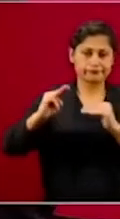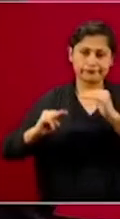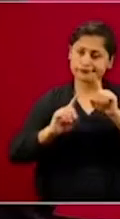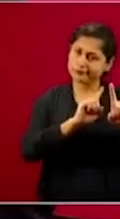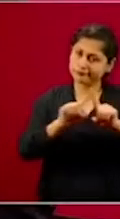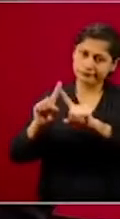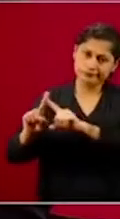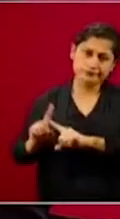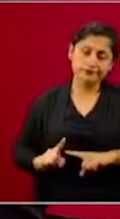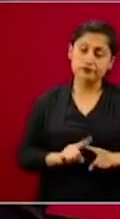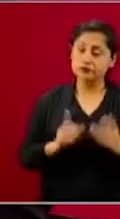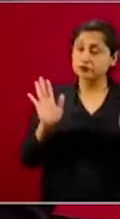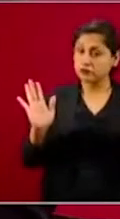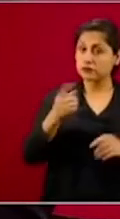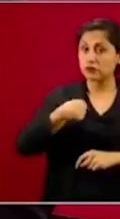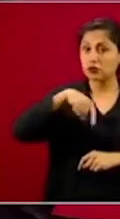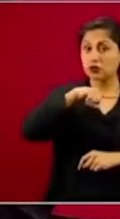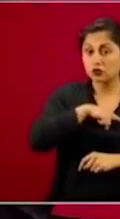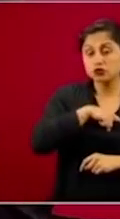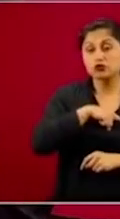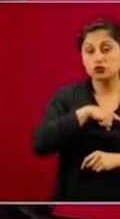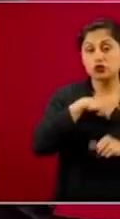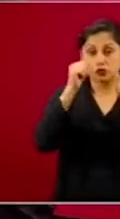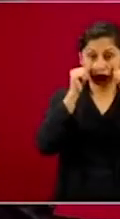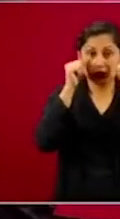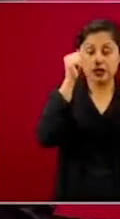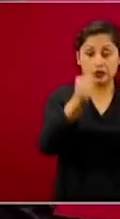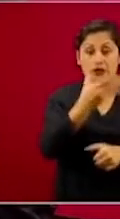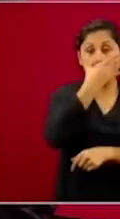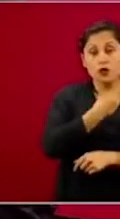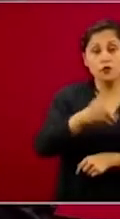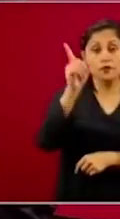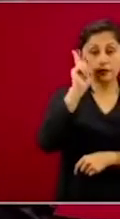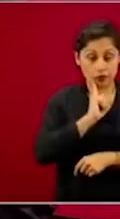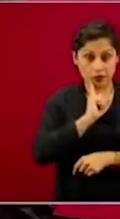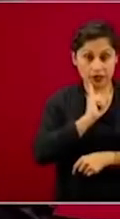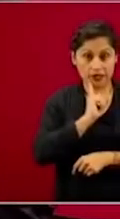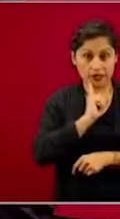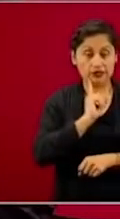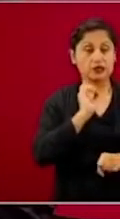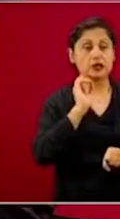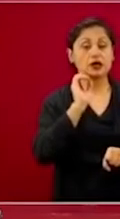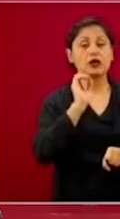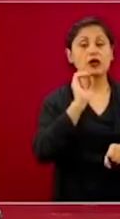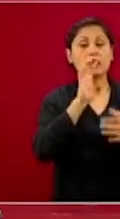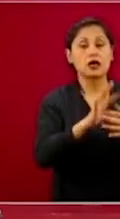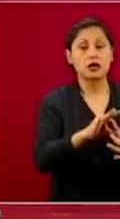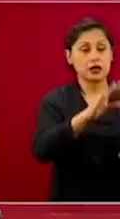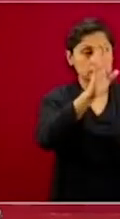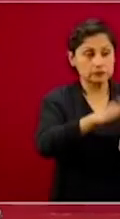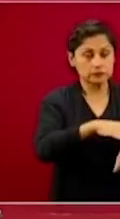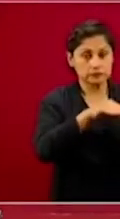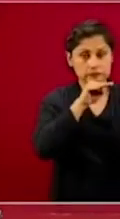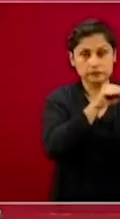sujeto o la sujeto de la intervención no sea la persona, no sea la